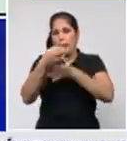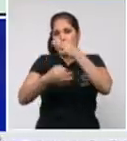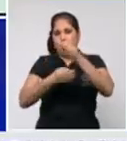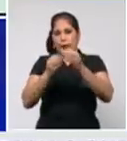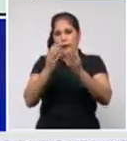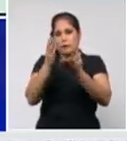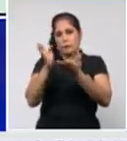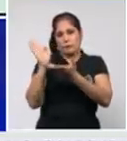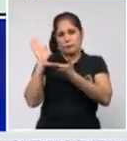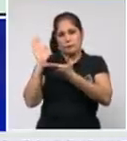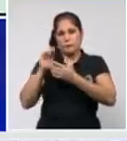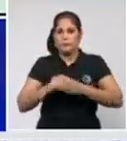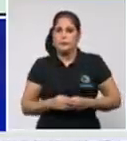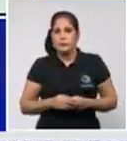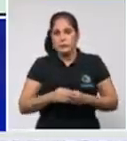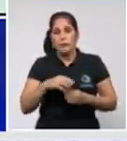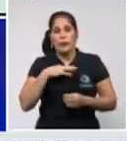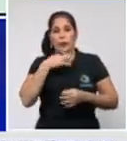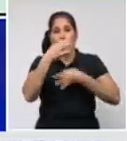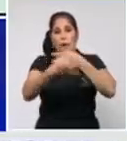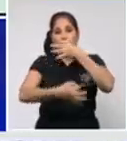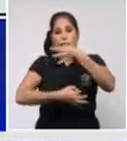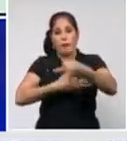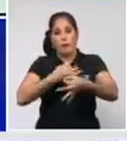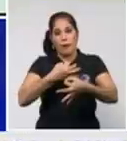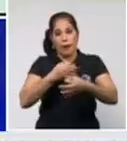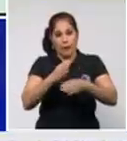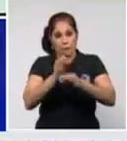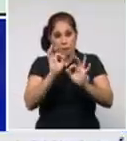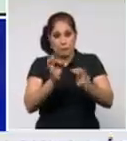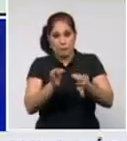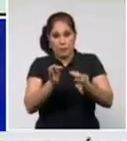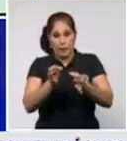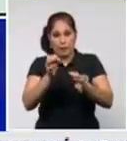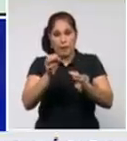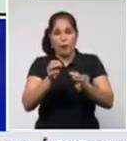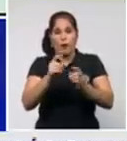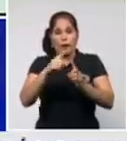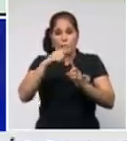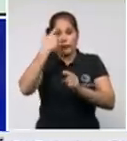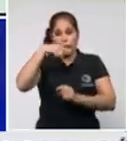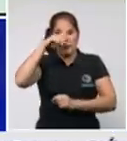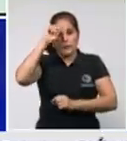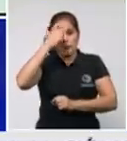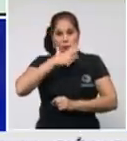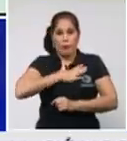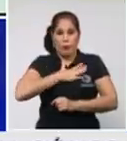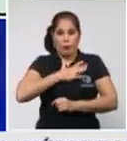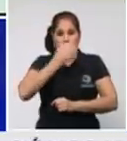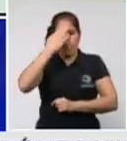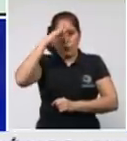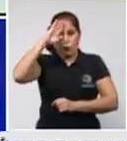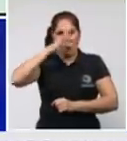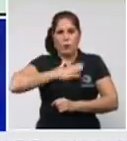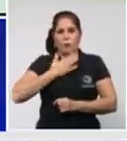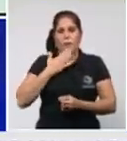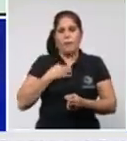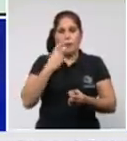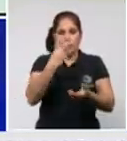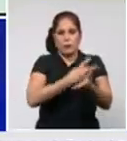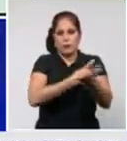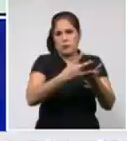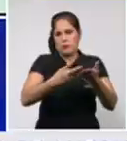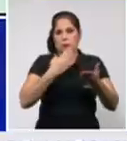representado. Yo me voy a referir la tasa de Cuba en los últimos 15 días